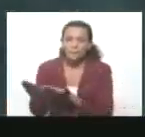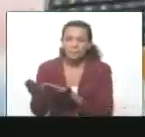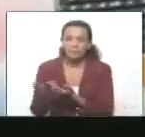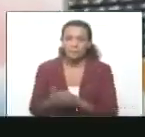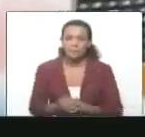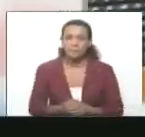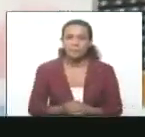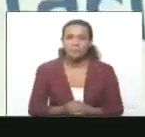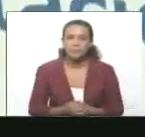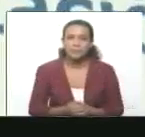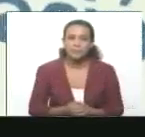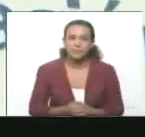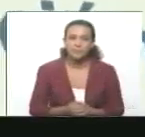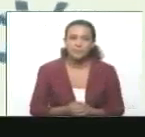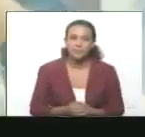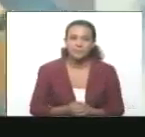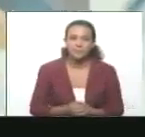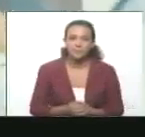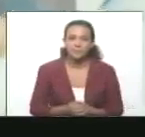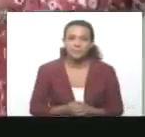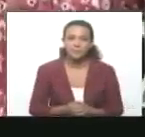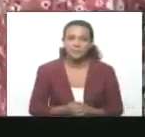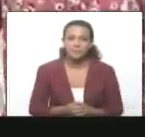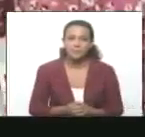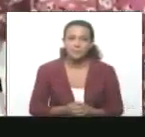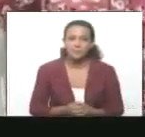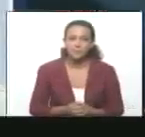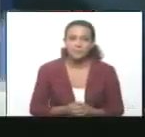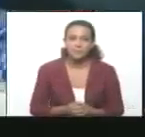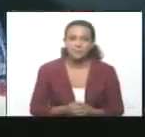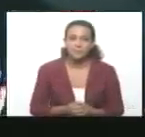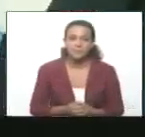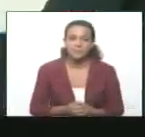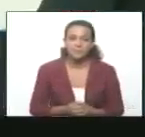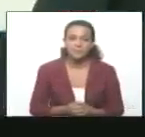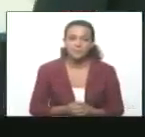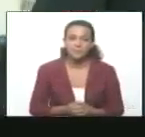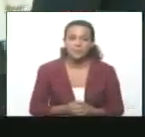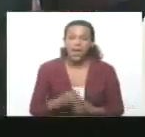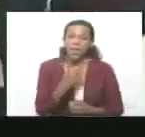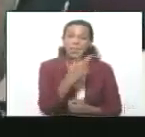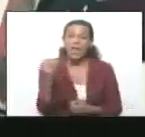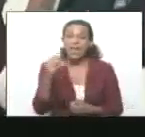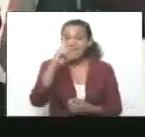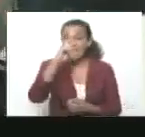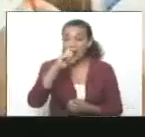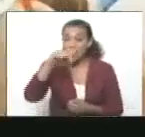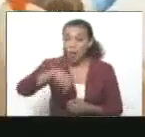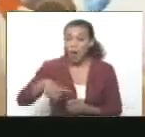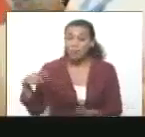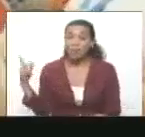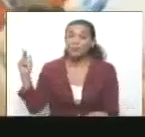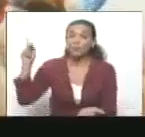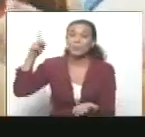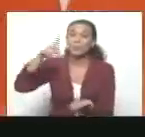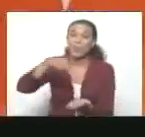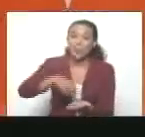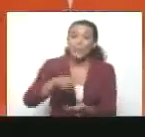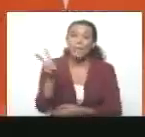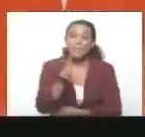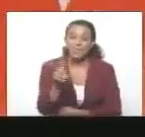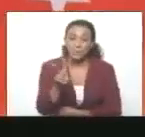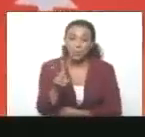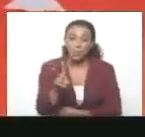Kusutjavuts. Excelente, presidente. ¿A tú hablas español? Yo tengo 30 años viviendo aquí en Venezuela. Ah, pero tú eres turco.